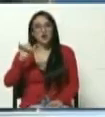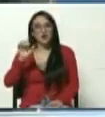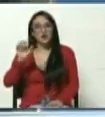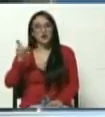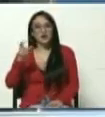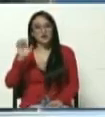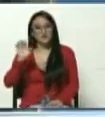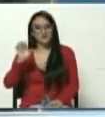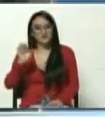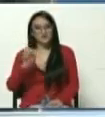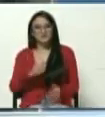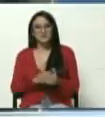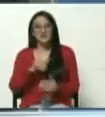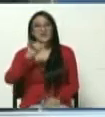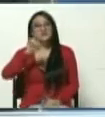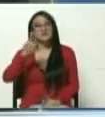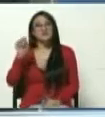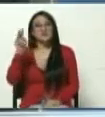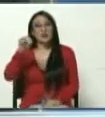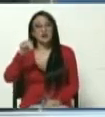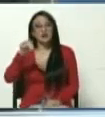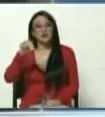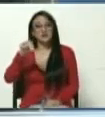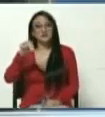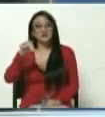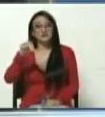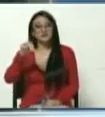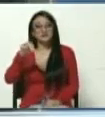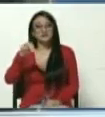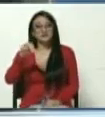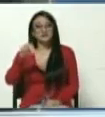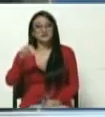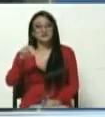Jiménez, Iván Ángel Ivanov Socorro,